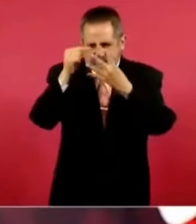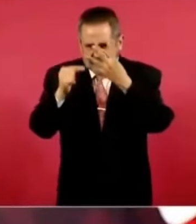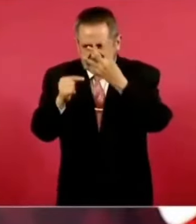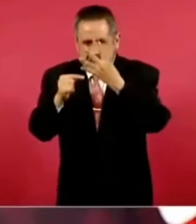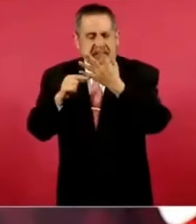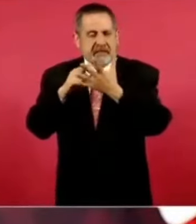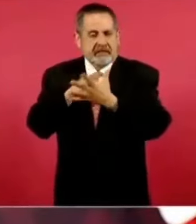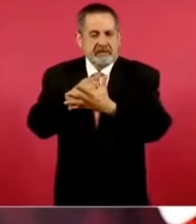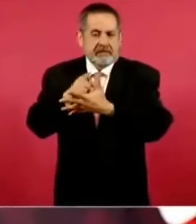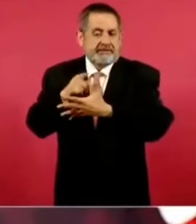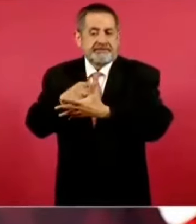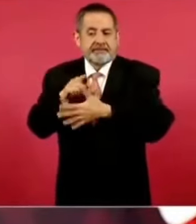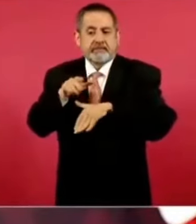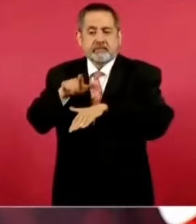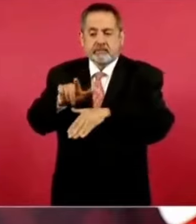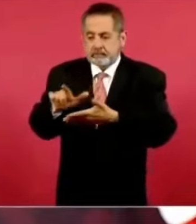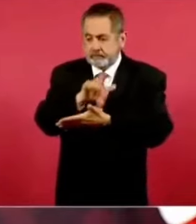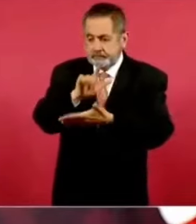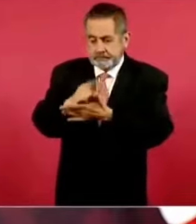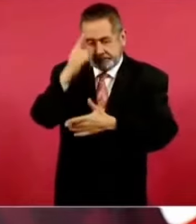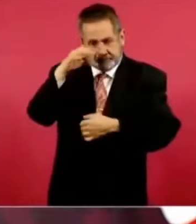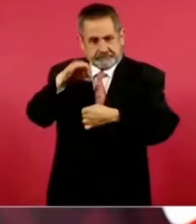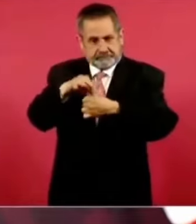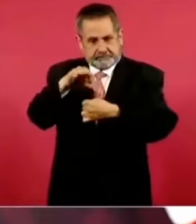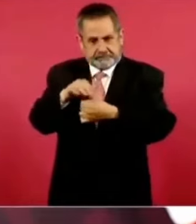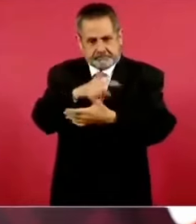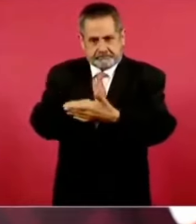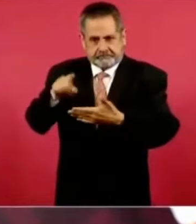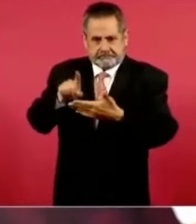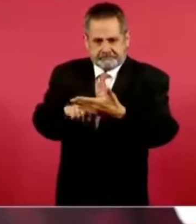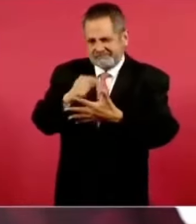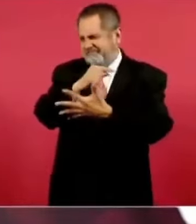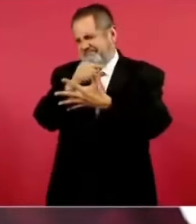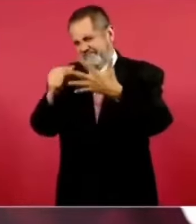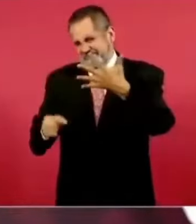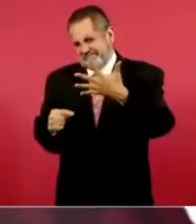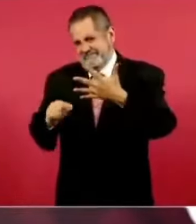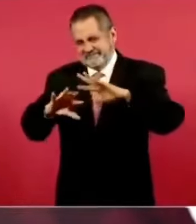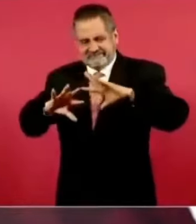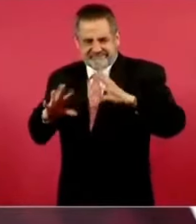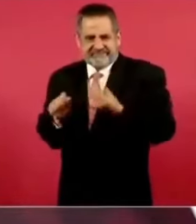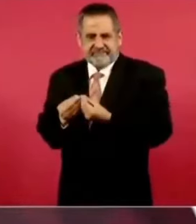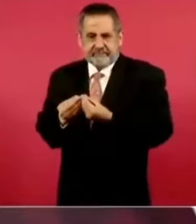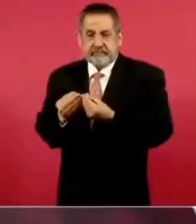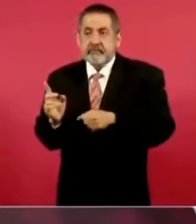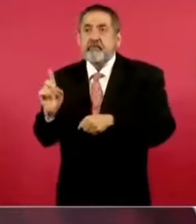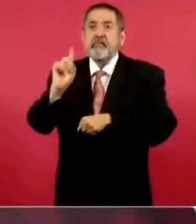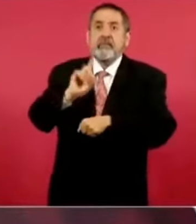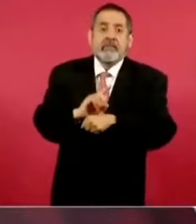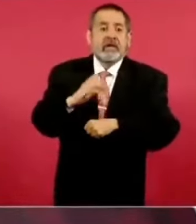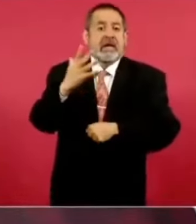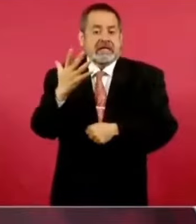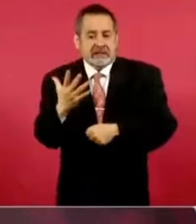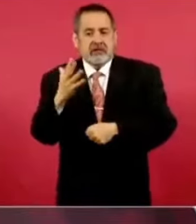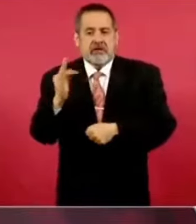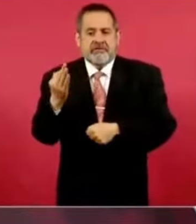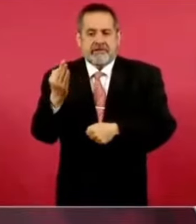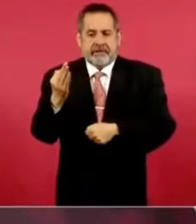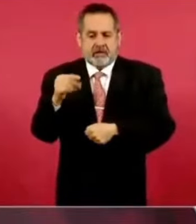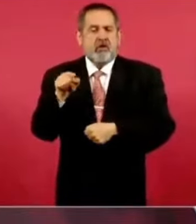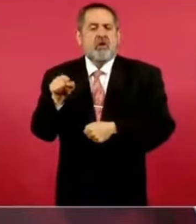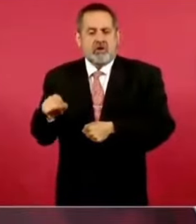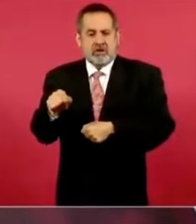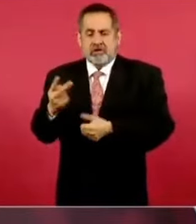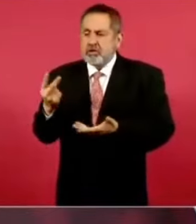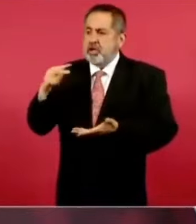la reforma electoral, la democracia, todo, el día 5 de